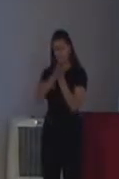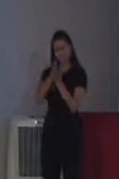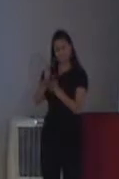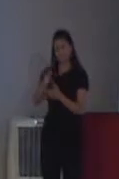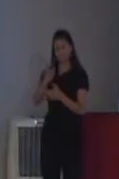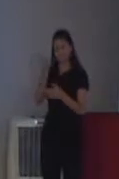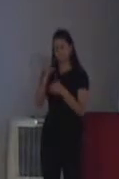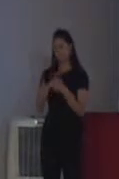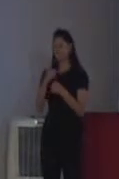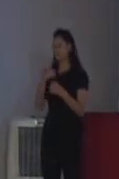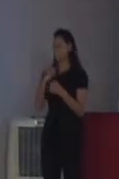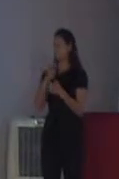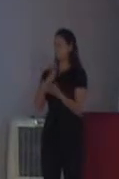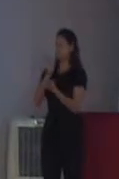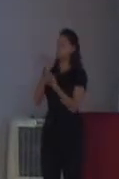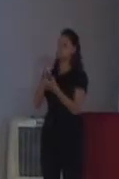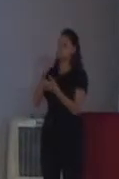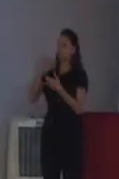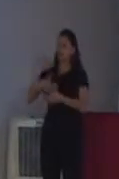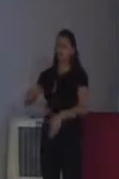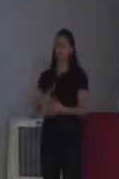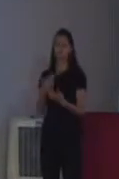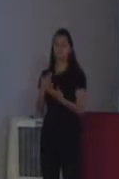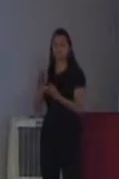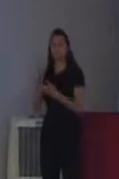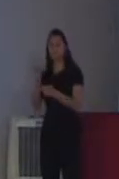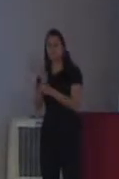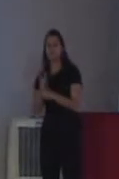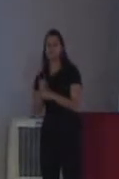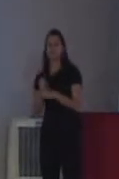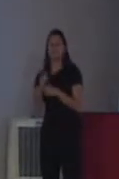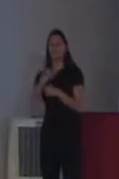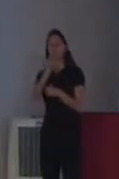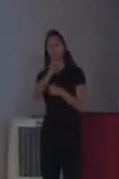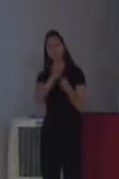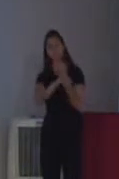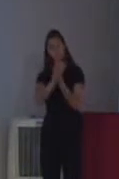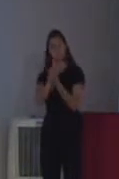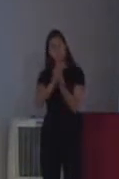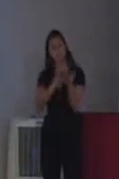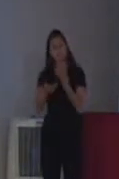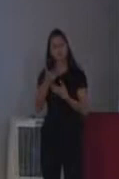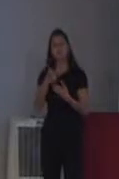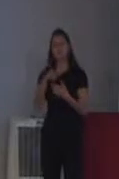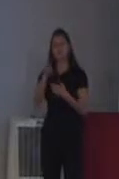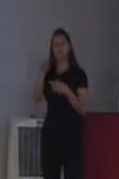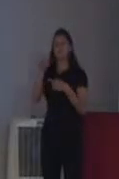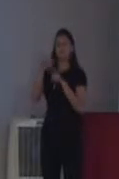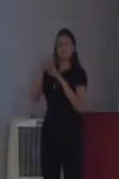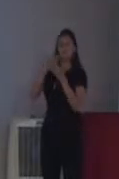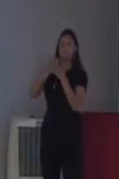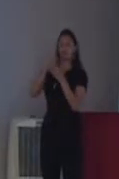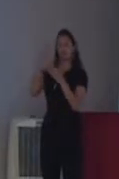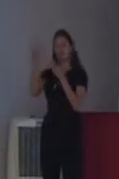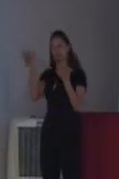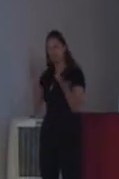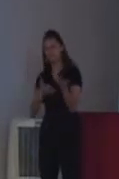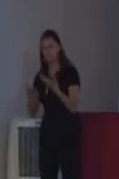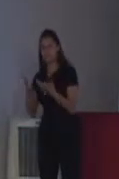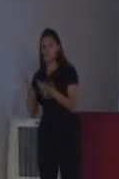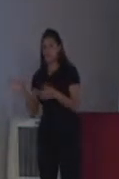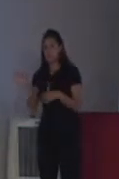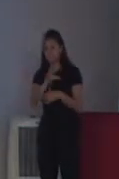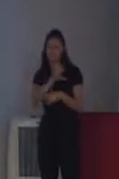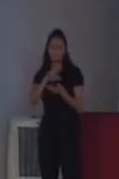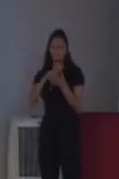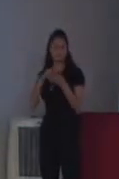salir a la calle, ir al trabajo, hablar con distintas personas, etcétera, encontrarme con viejos amigos, todo eso, digamos, que me implica un